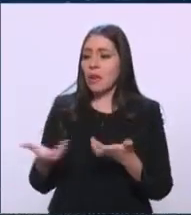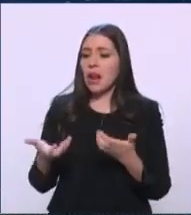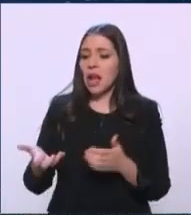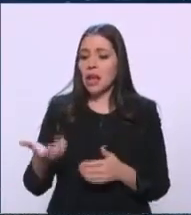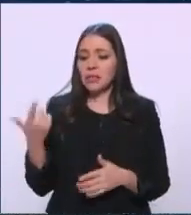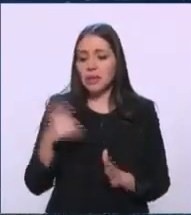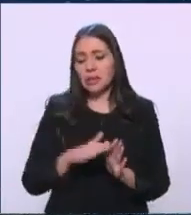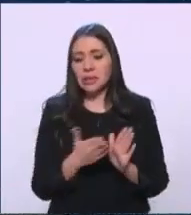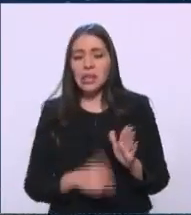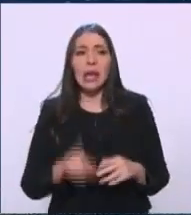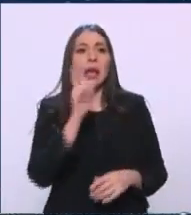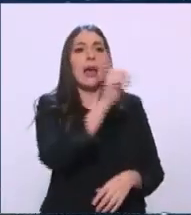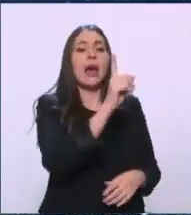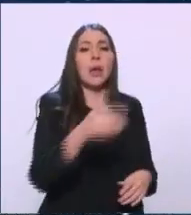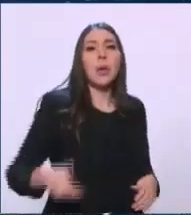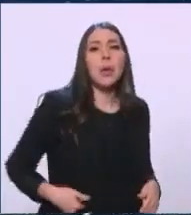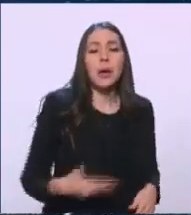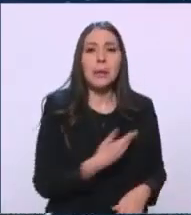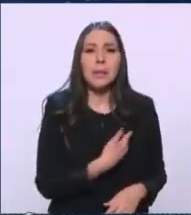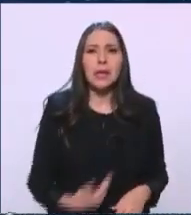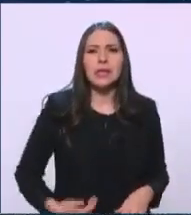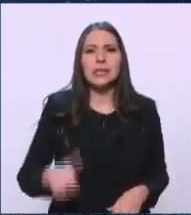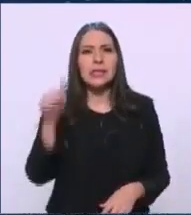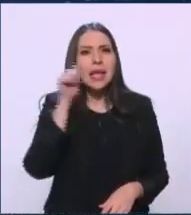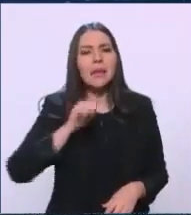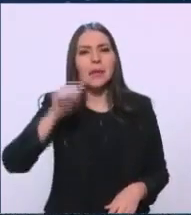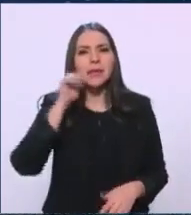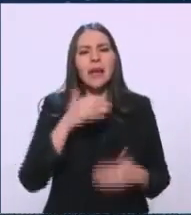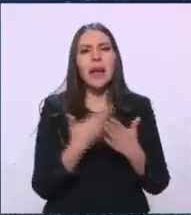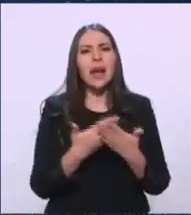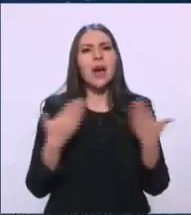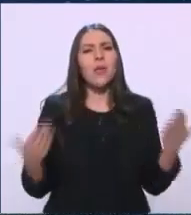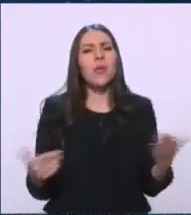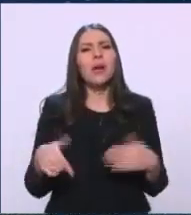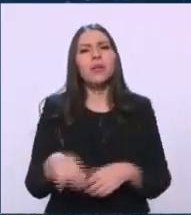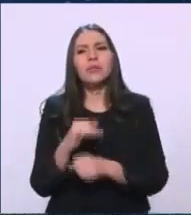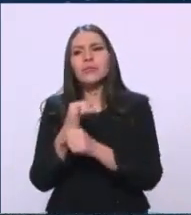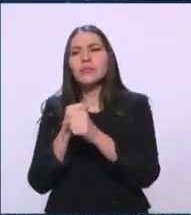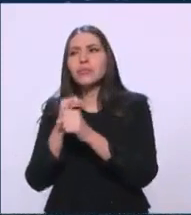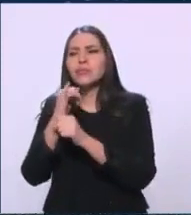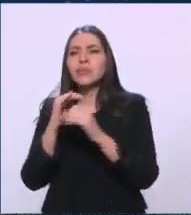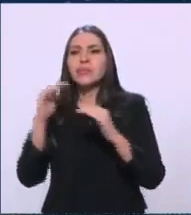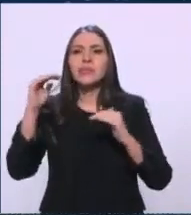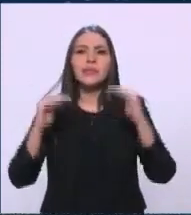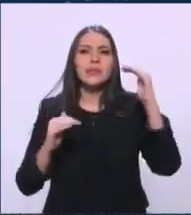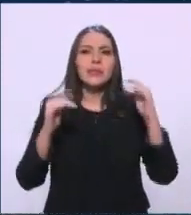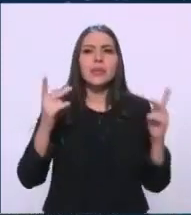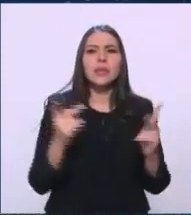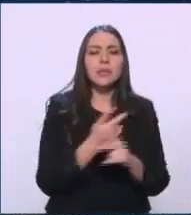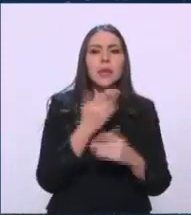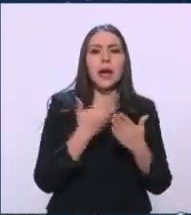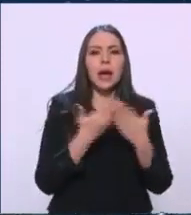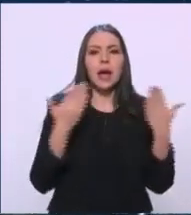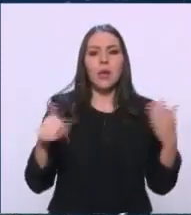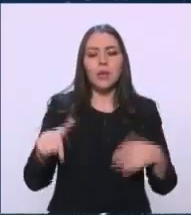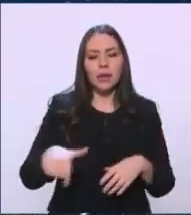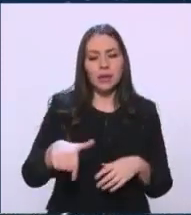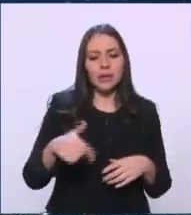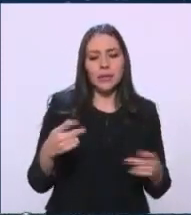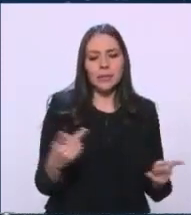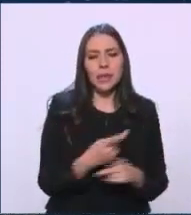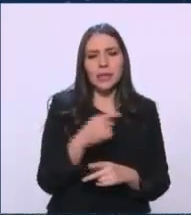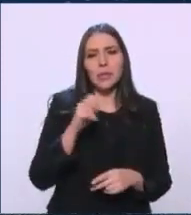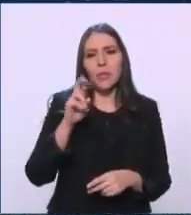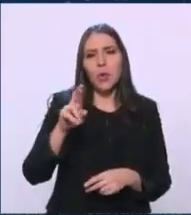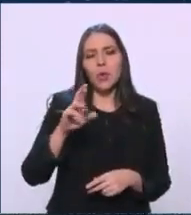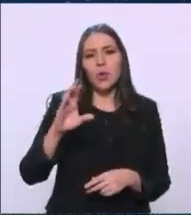influido en estos ejercicios de medición lo que se está viviendo a nivel mundial, incluso con la pandemia por la